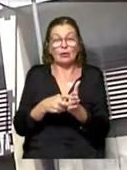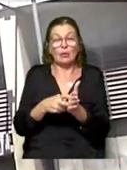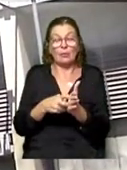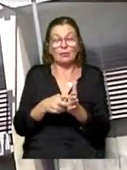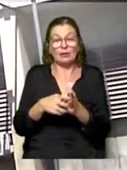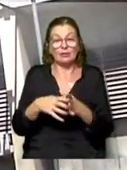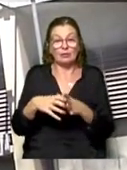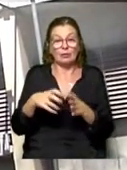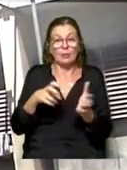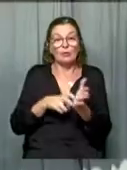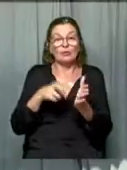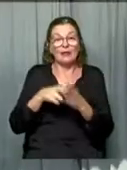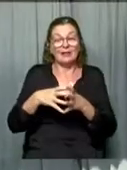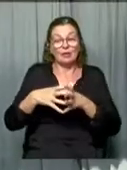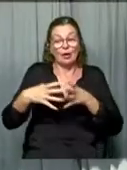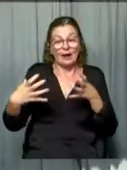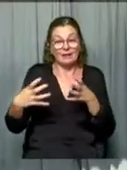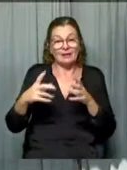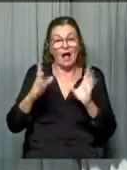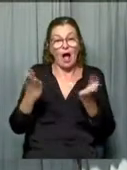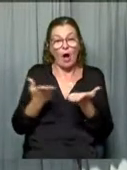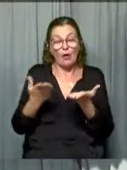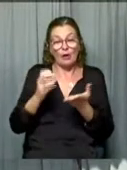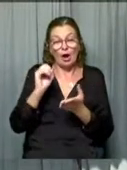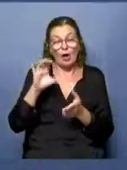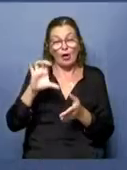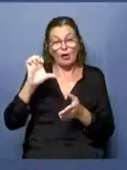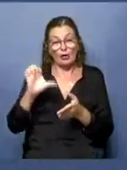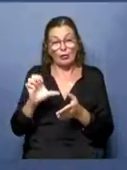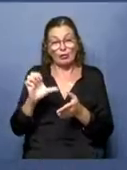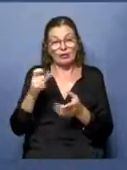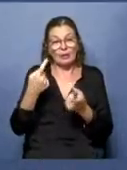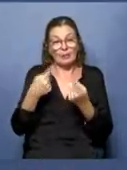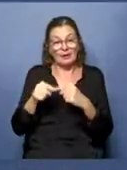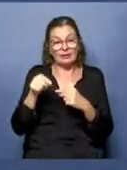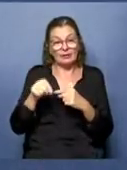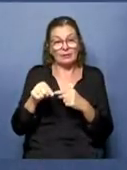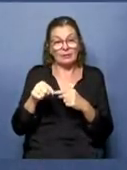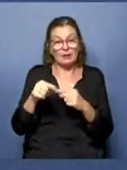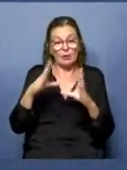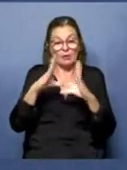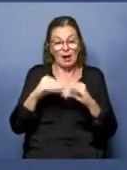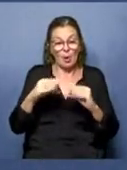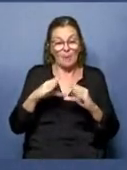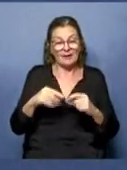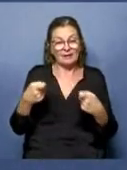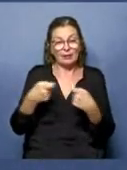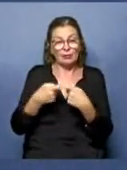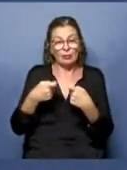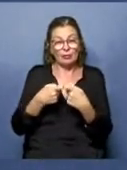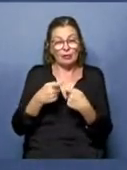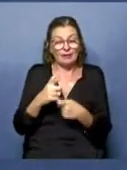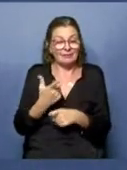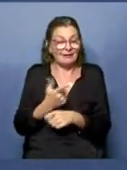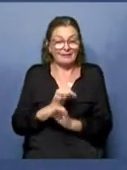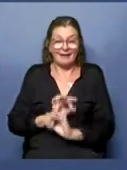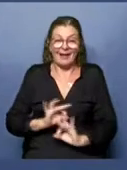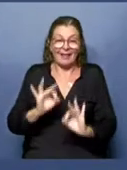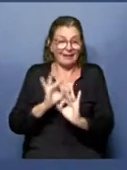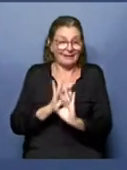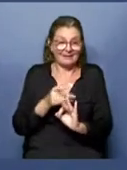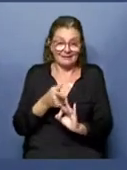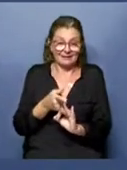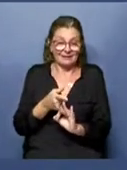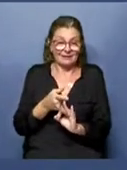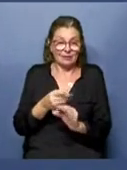Grande, ahora pasa con la OCE, solo que esta vez mediante una cooperativa social, que de cooperativa social no tiene nada, en realidad es